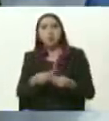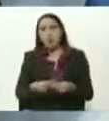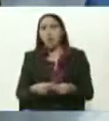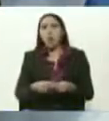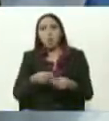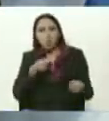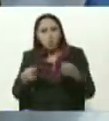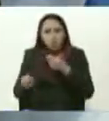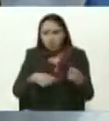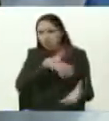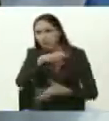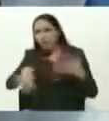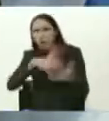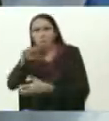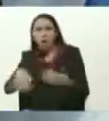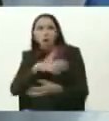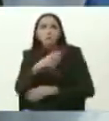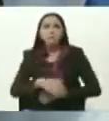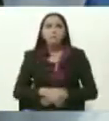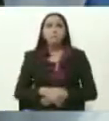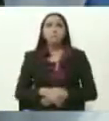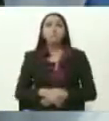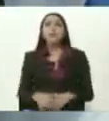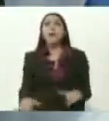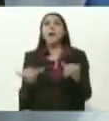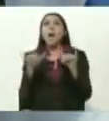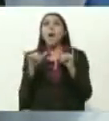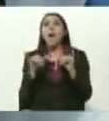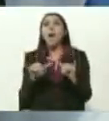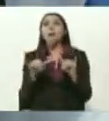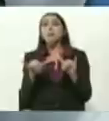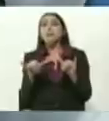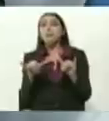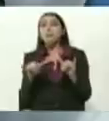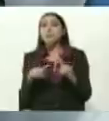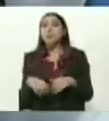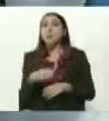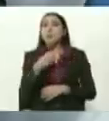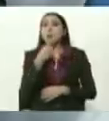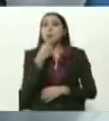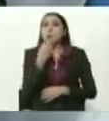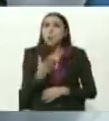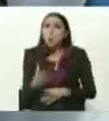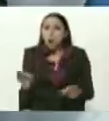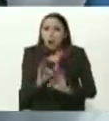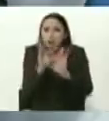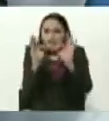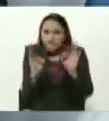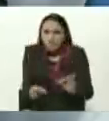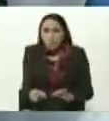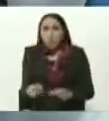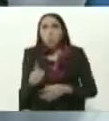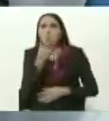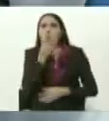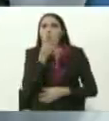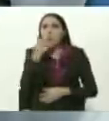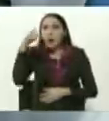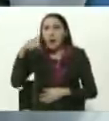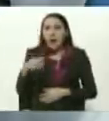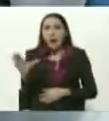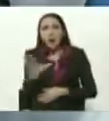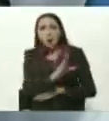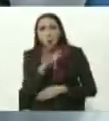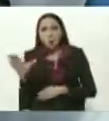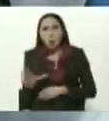desestabilización. En tal sentido, como es buena parte de lo que ocurre en el territorio